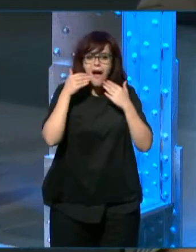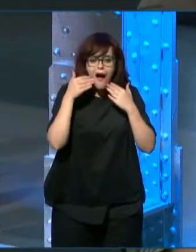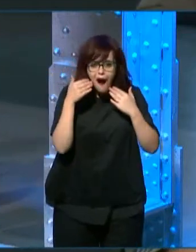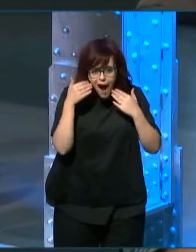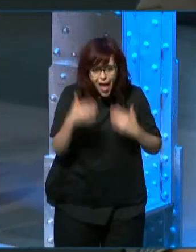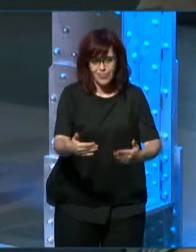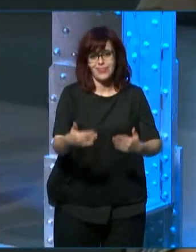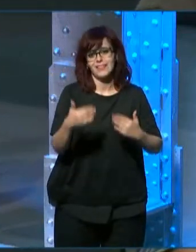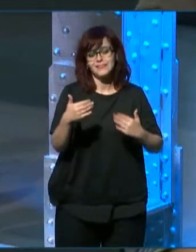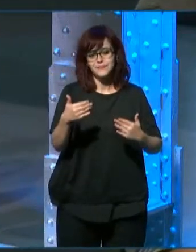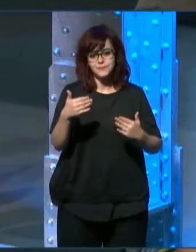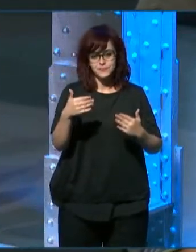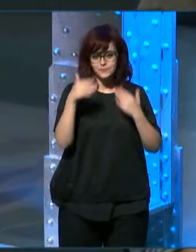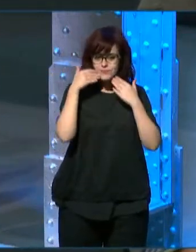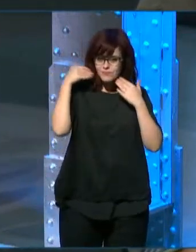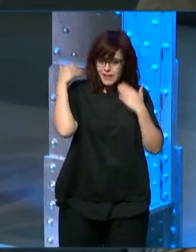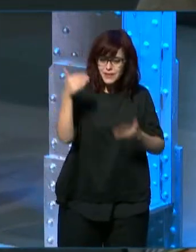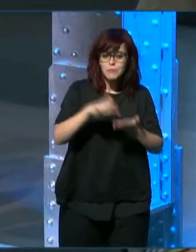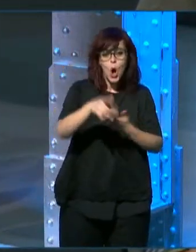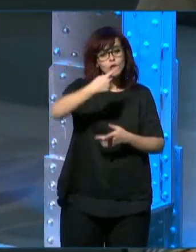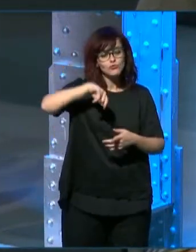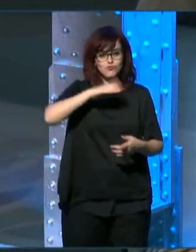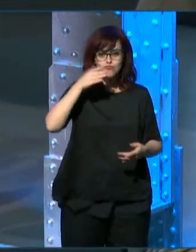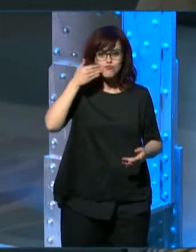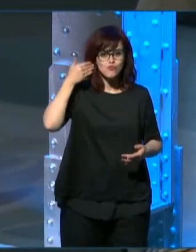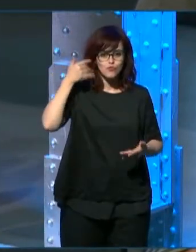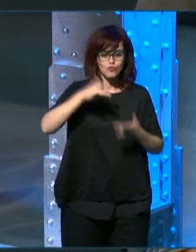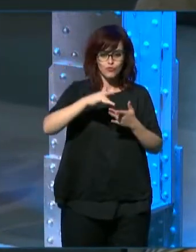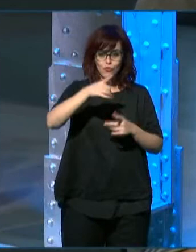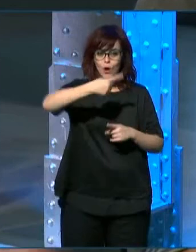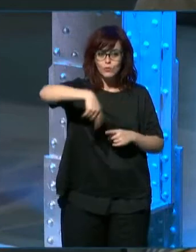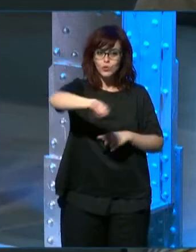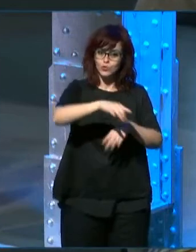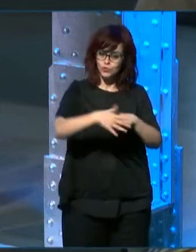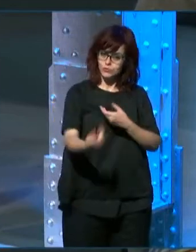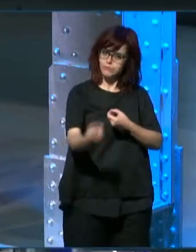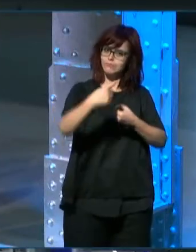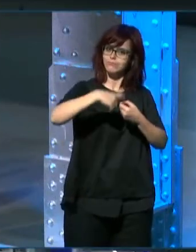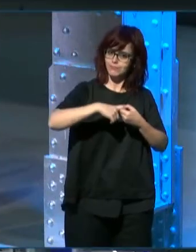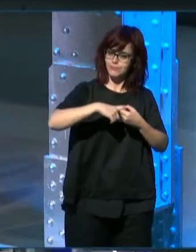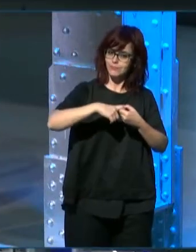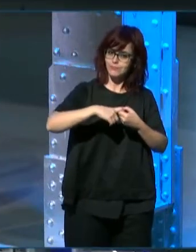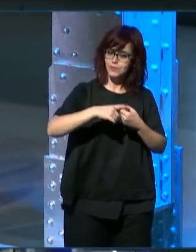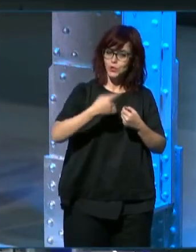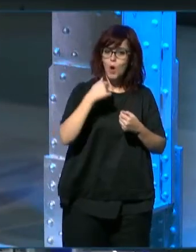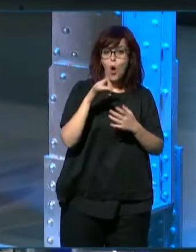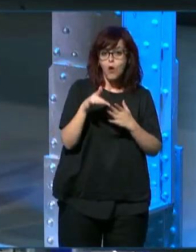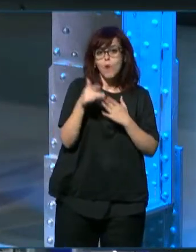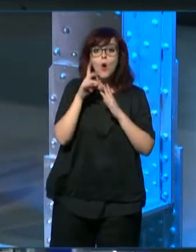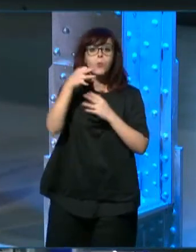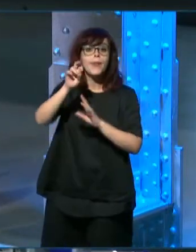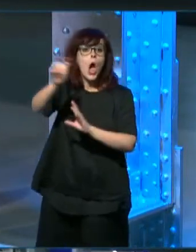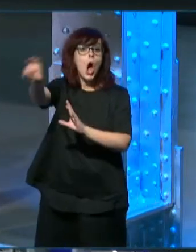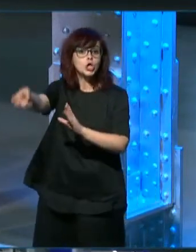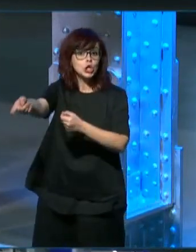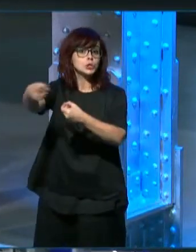esfuerzo y que creo que para todos nosotros es un privilegio que hayáis contado con nosotros en lugar de con otros, que